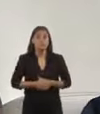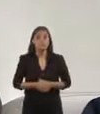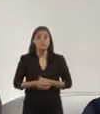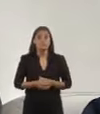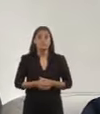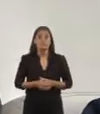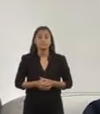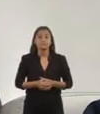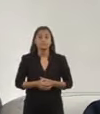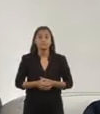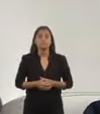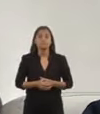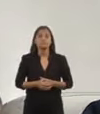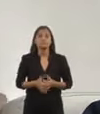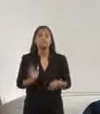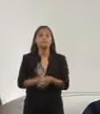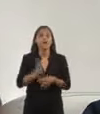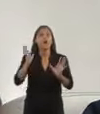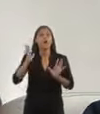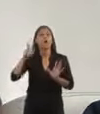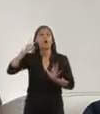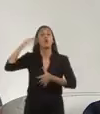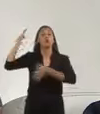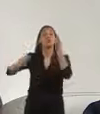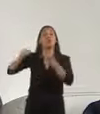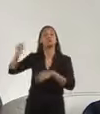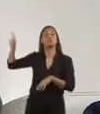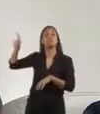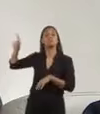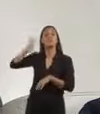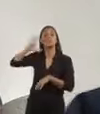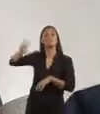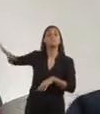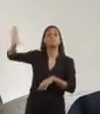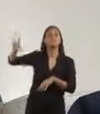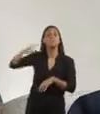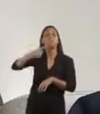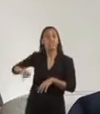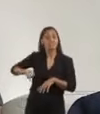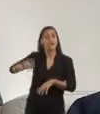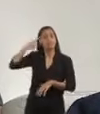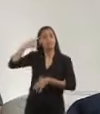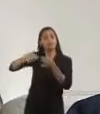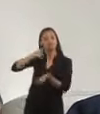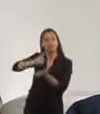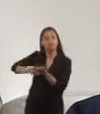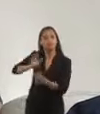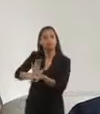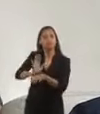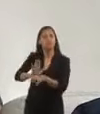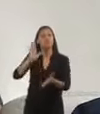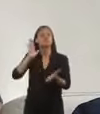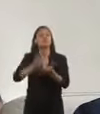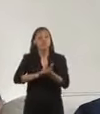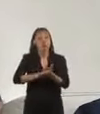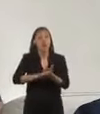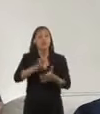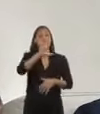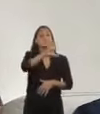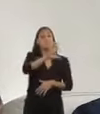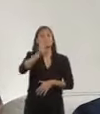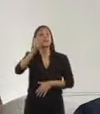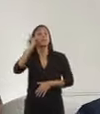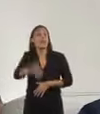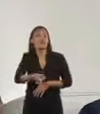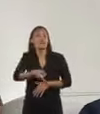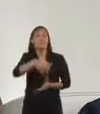embargo que podría disponer la justicia norteamericana sobre lo que fue la estatización del 51 de ipf es